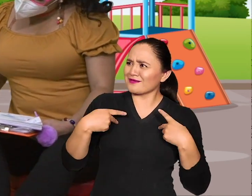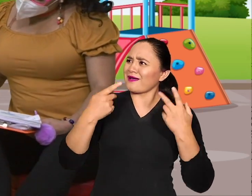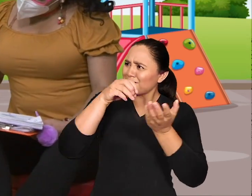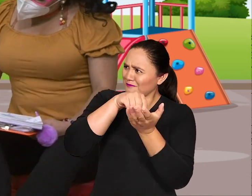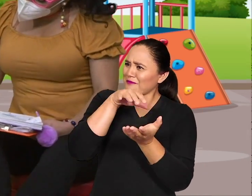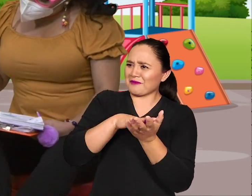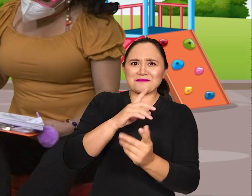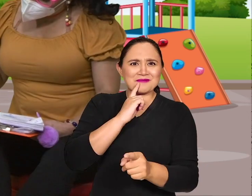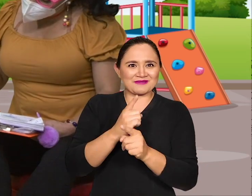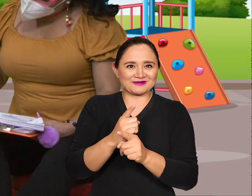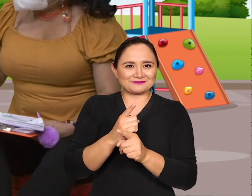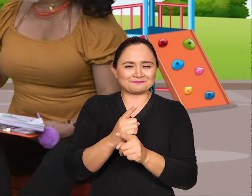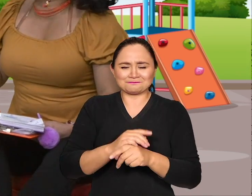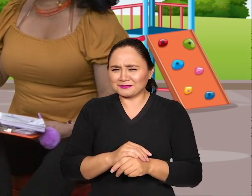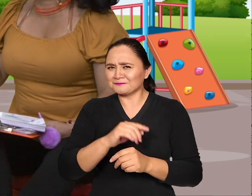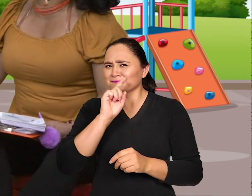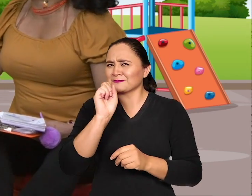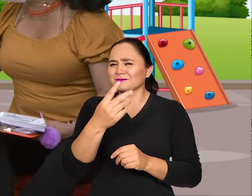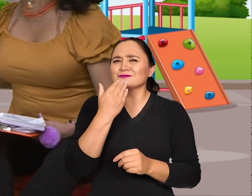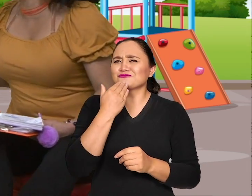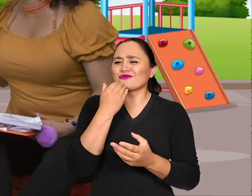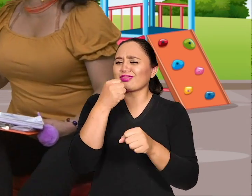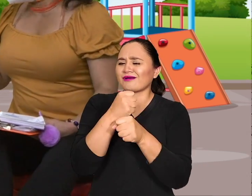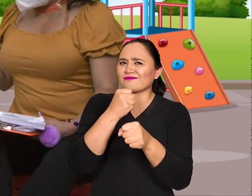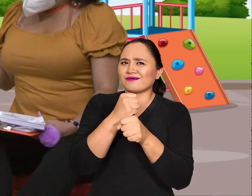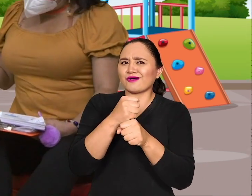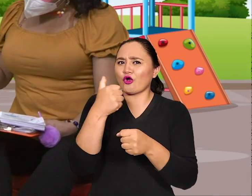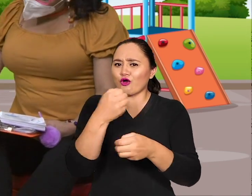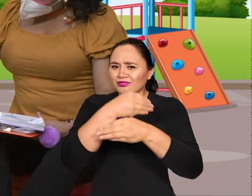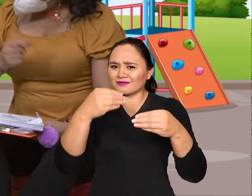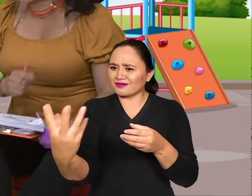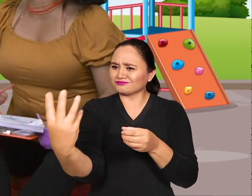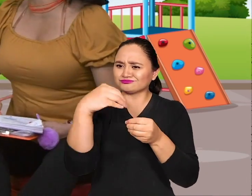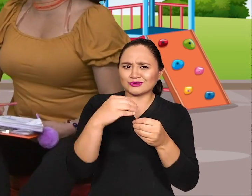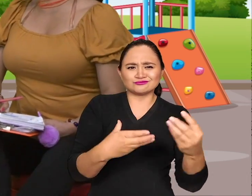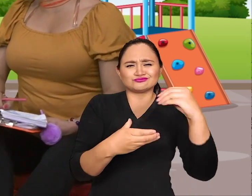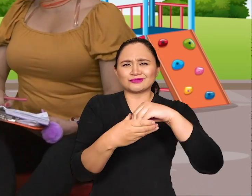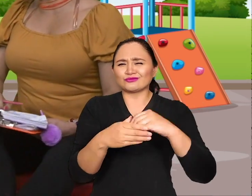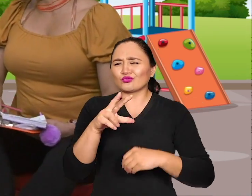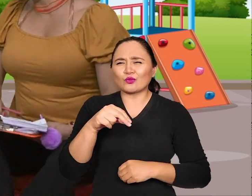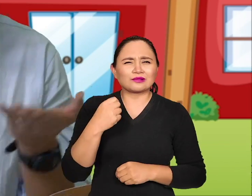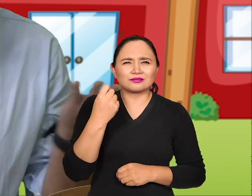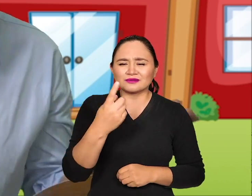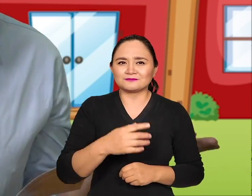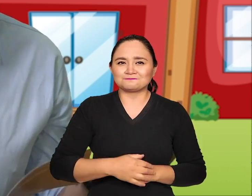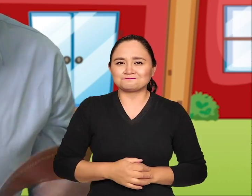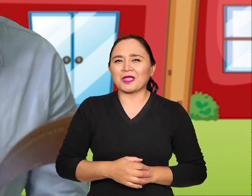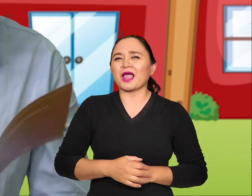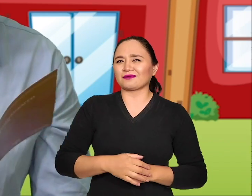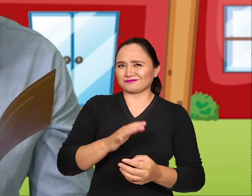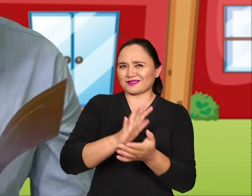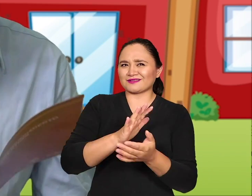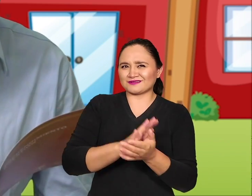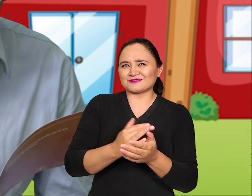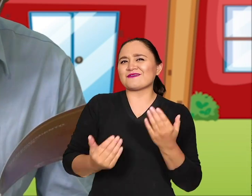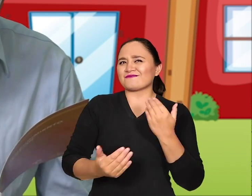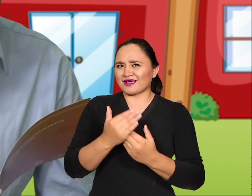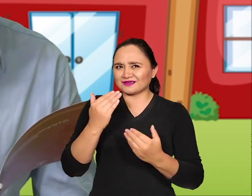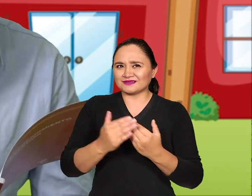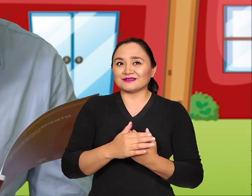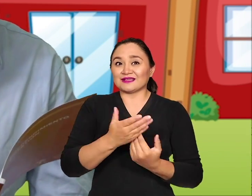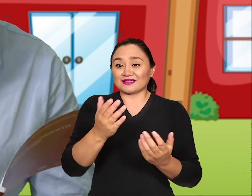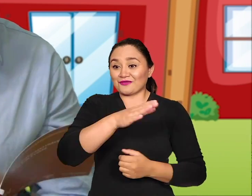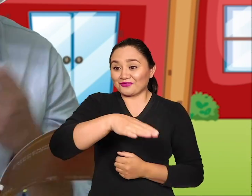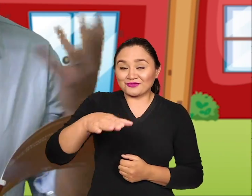Pero, ¿cómo trabajar esto de manera interdisciplinaria? Eso es lo que no entiendo bien. Es sencillo. Nuestros